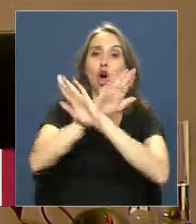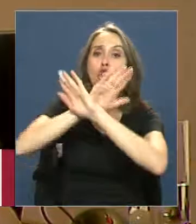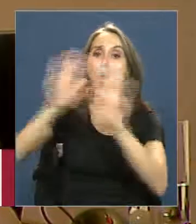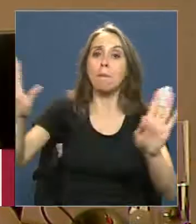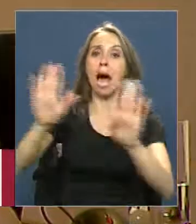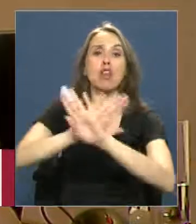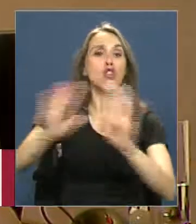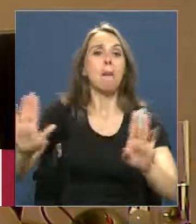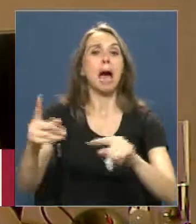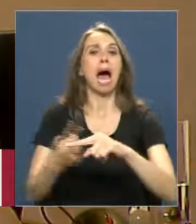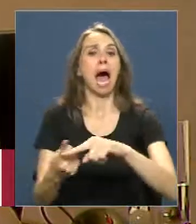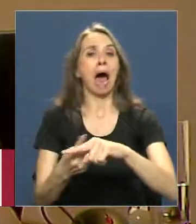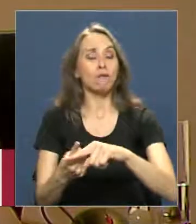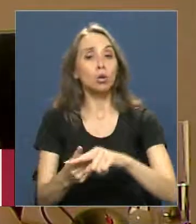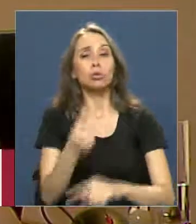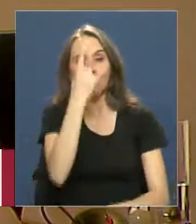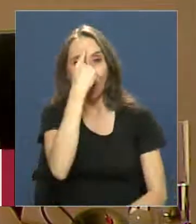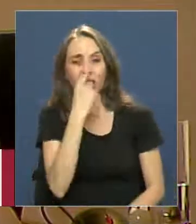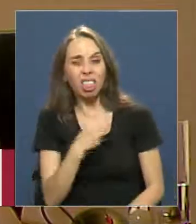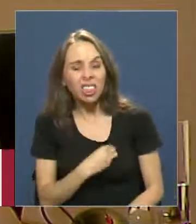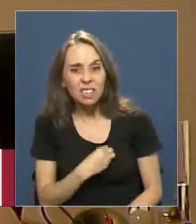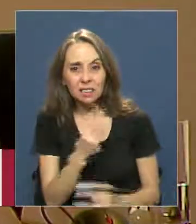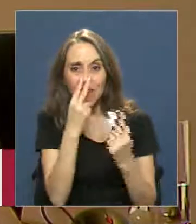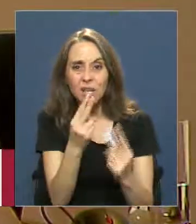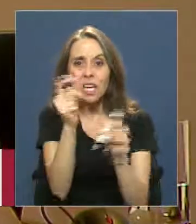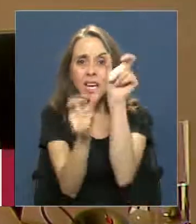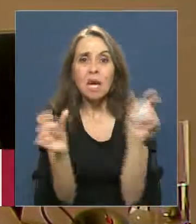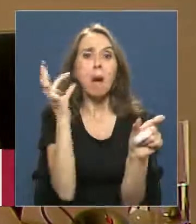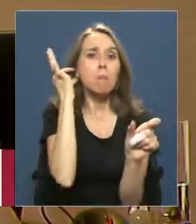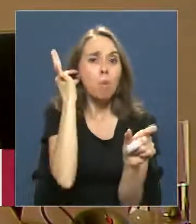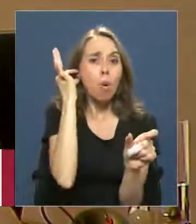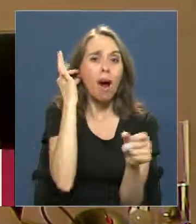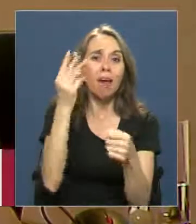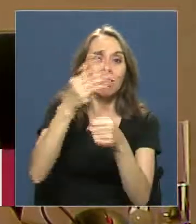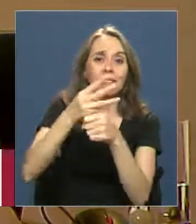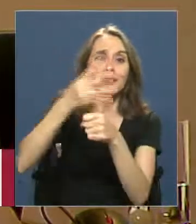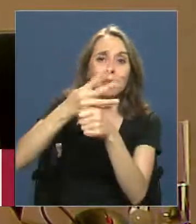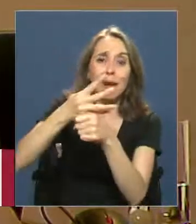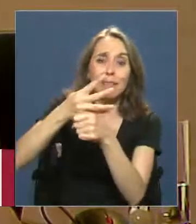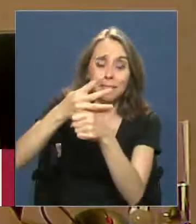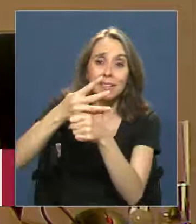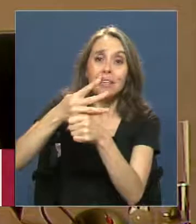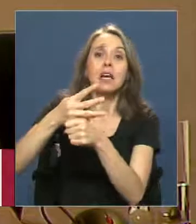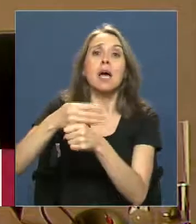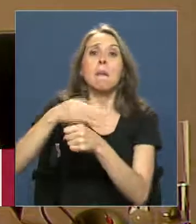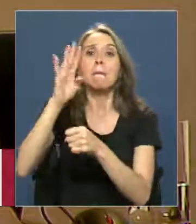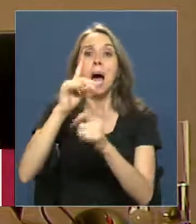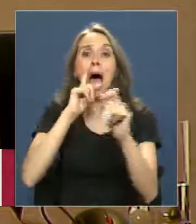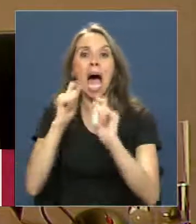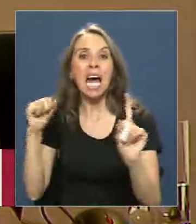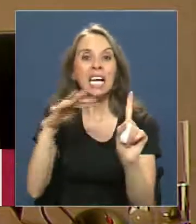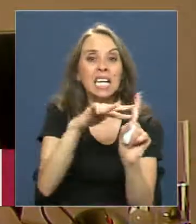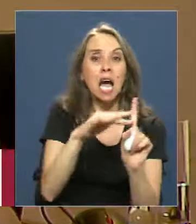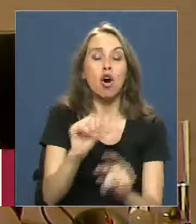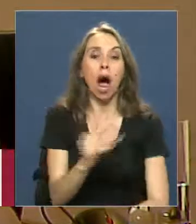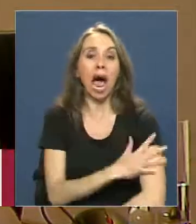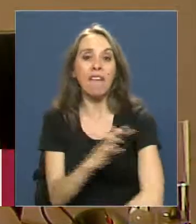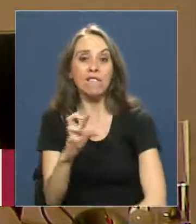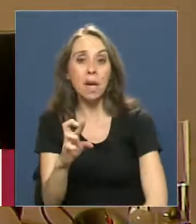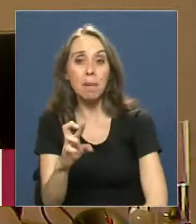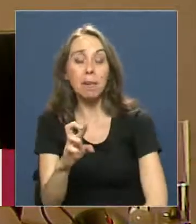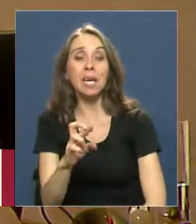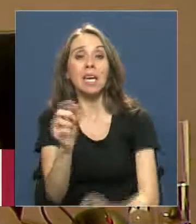abusos. Tristemente, nuevamente son los adultos y adultas mayores las personas con mayor riesgo. Las AFP los ha